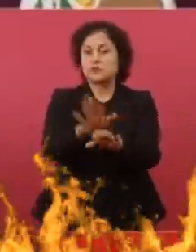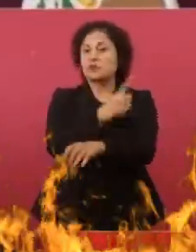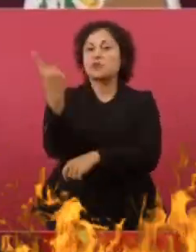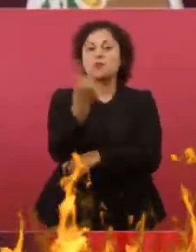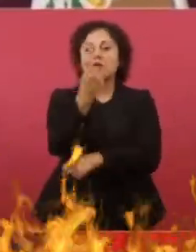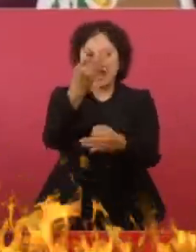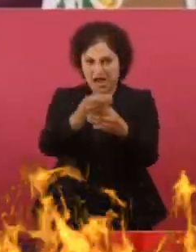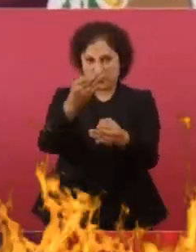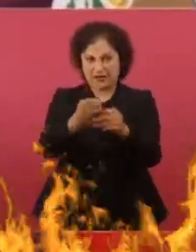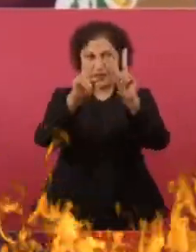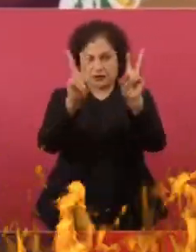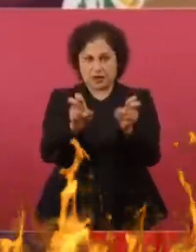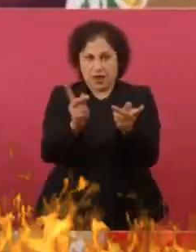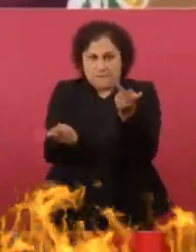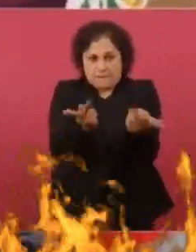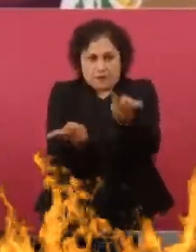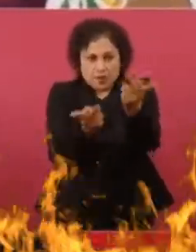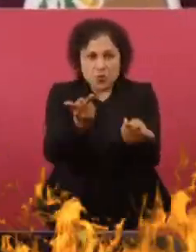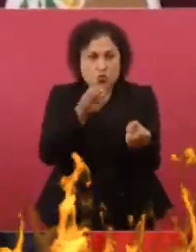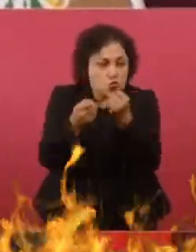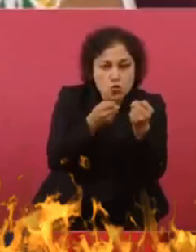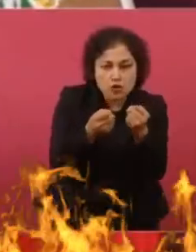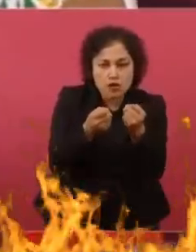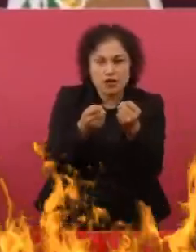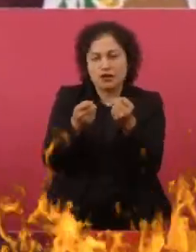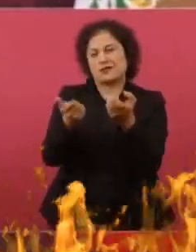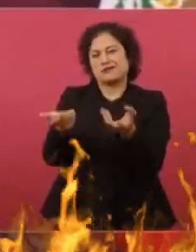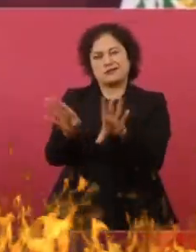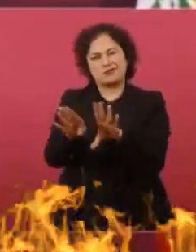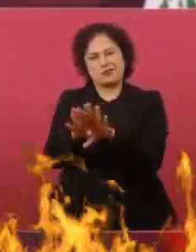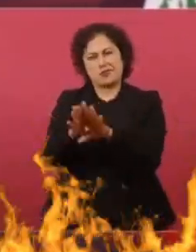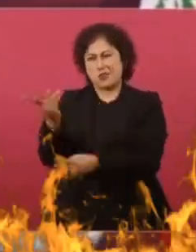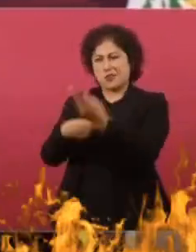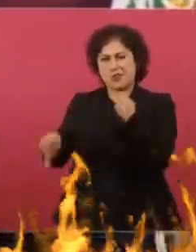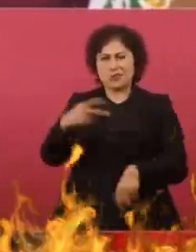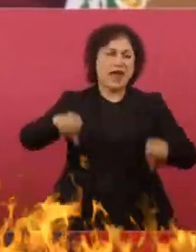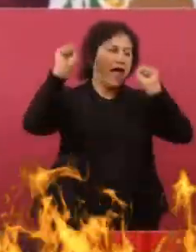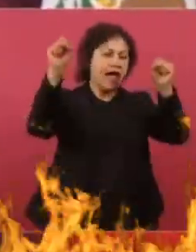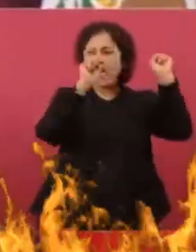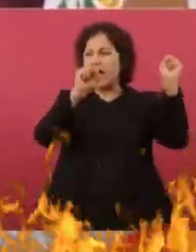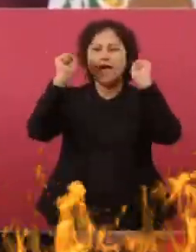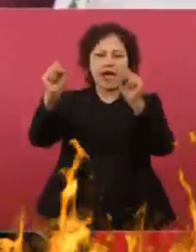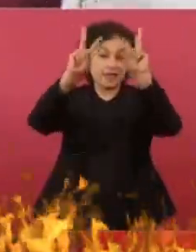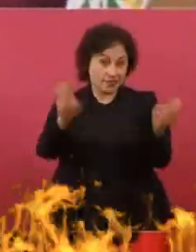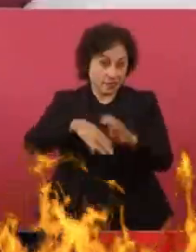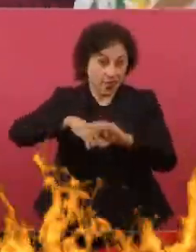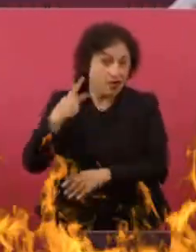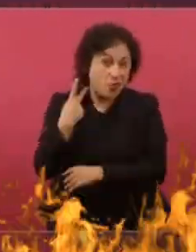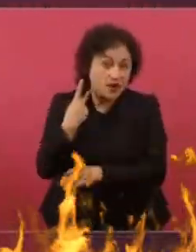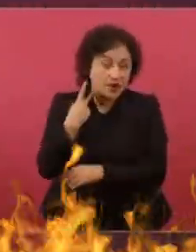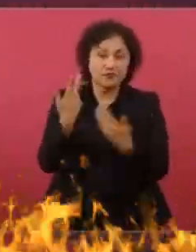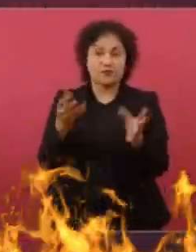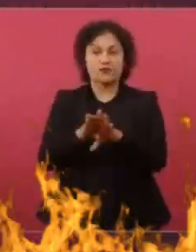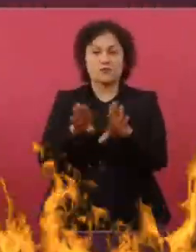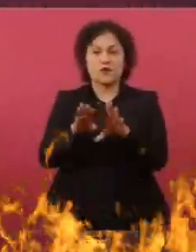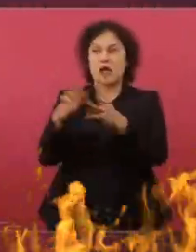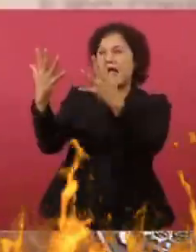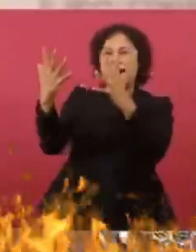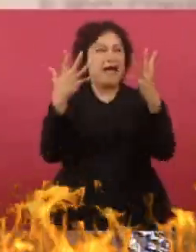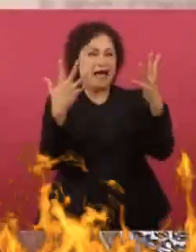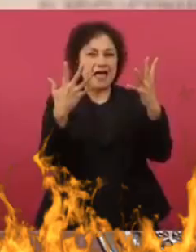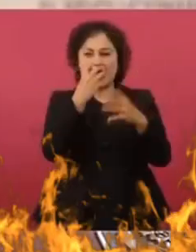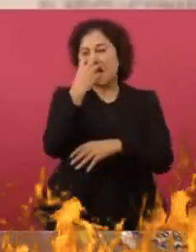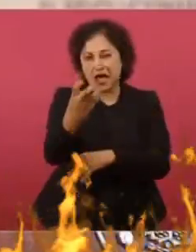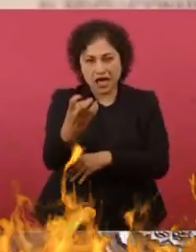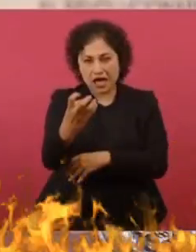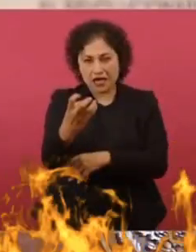de las encuestas, que no vayan a ir ahí a echar porra, ¿no?, a aplaudir más,